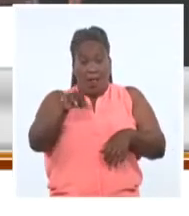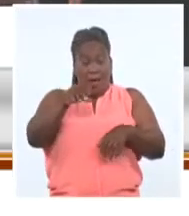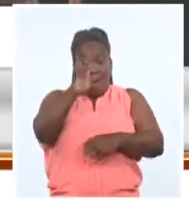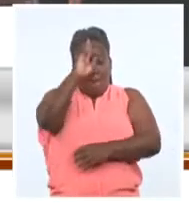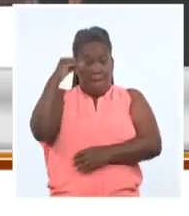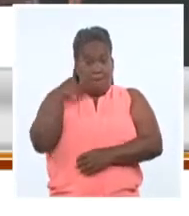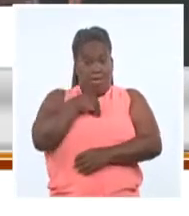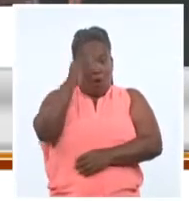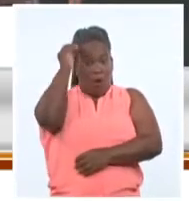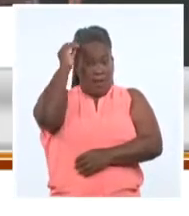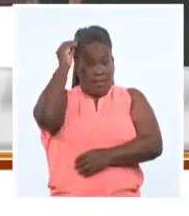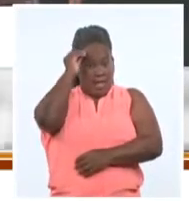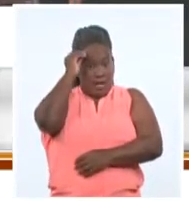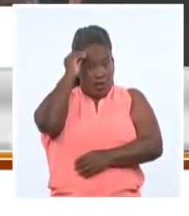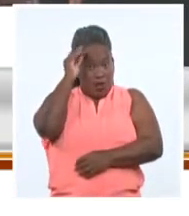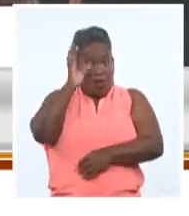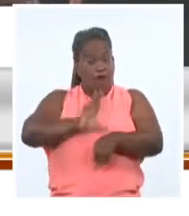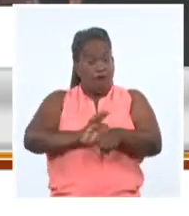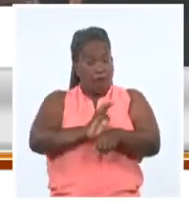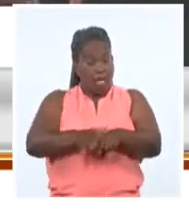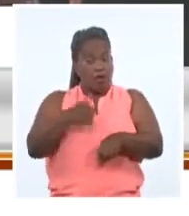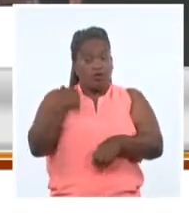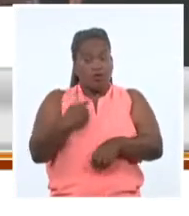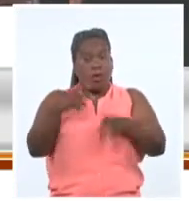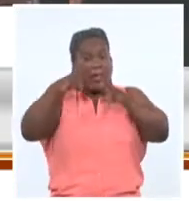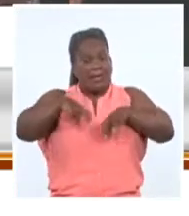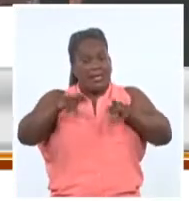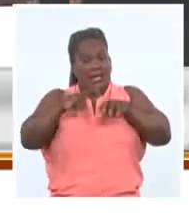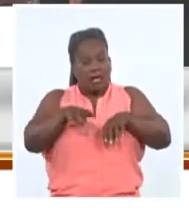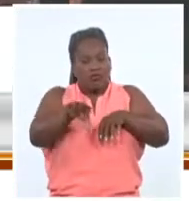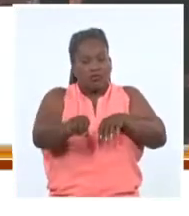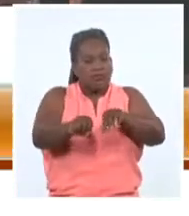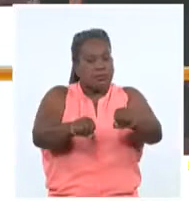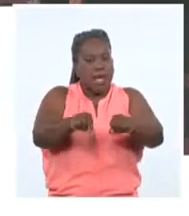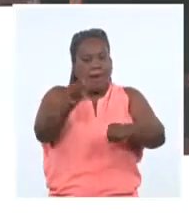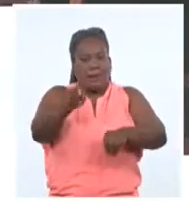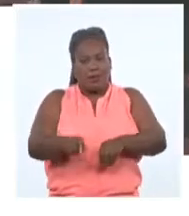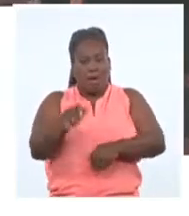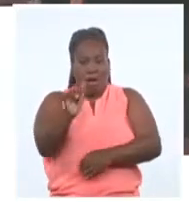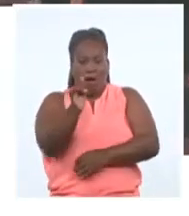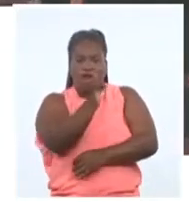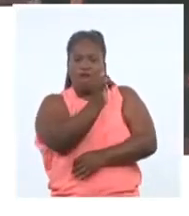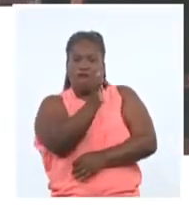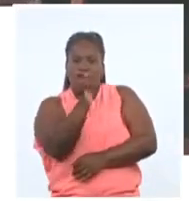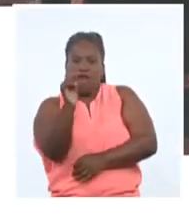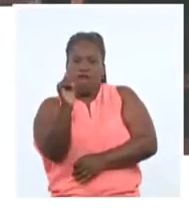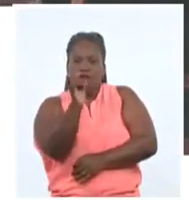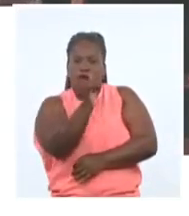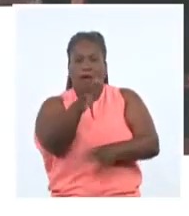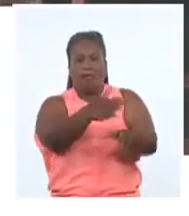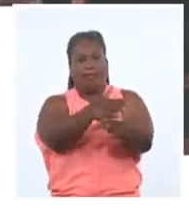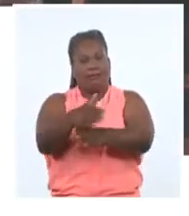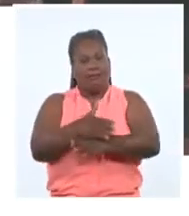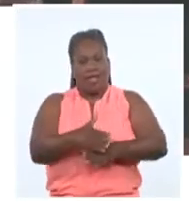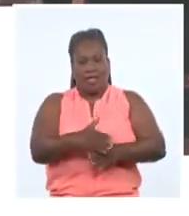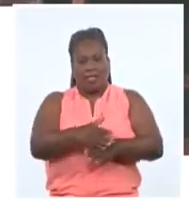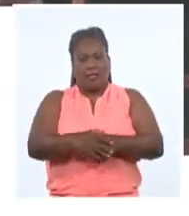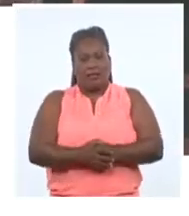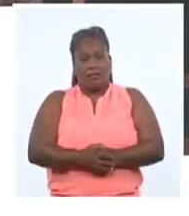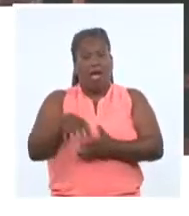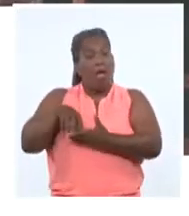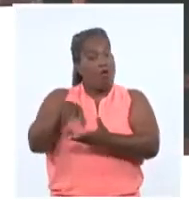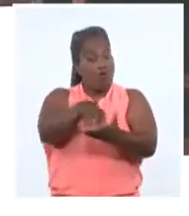nosotros estábamos investigando, encontrando personas, filmando de una manera diferente también en